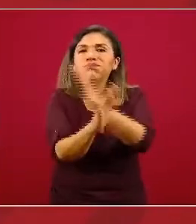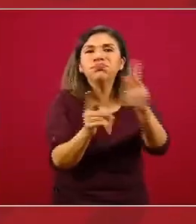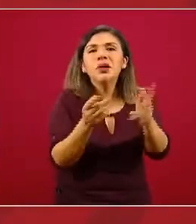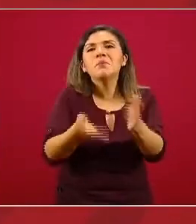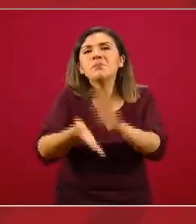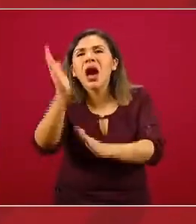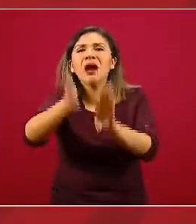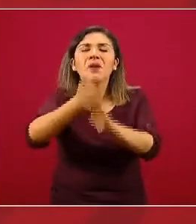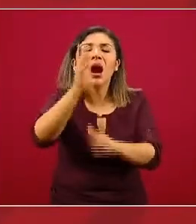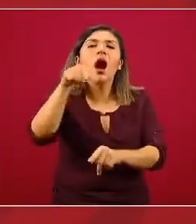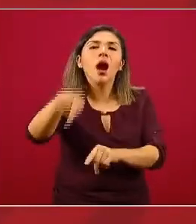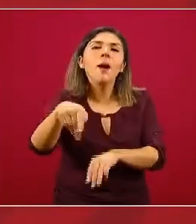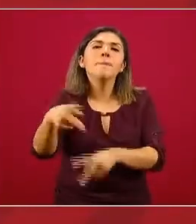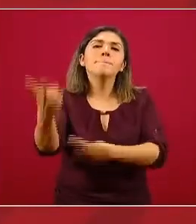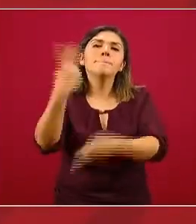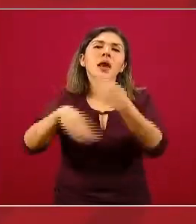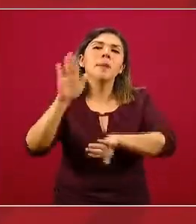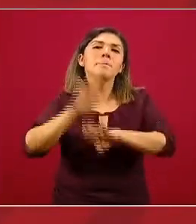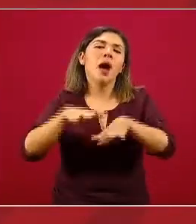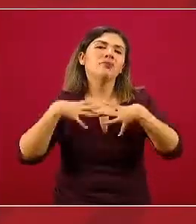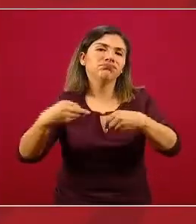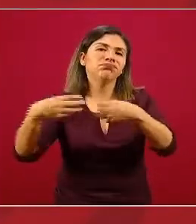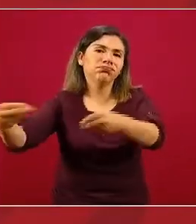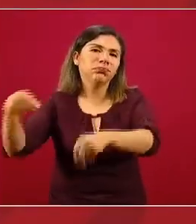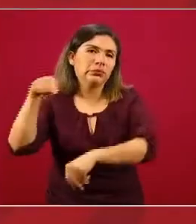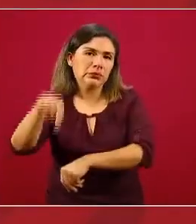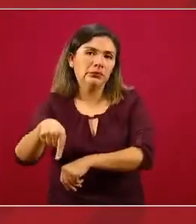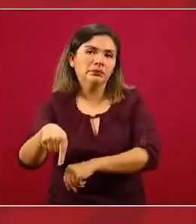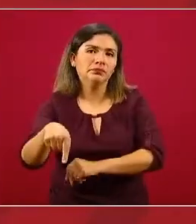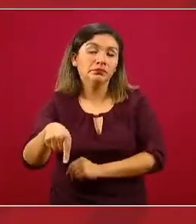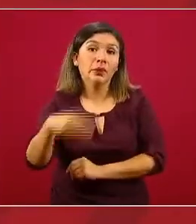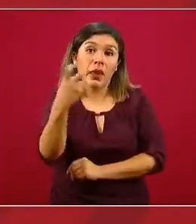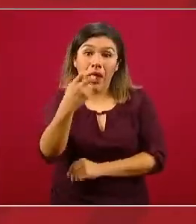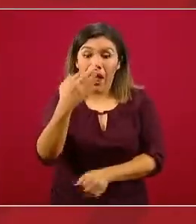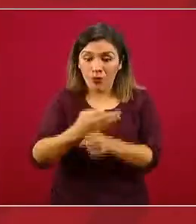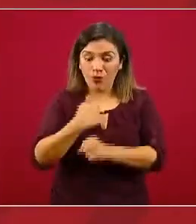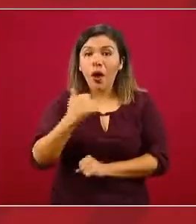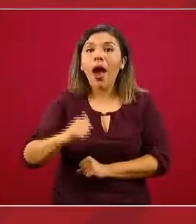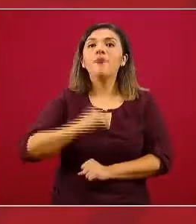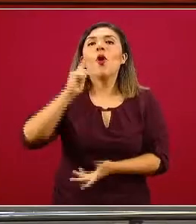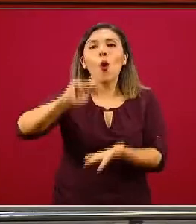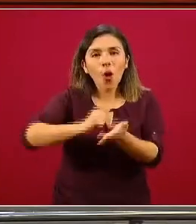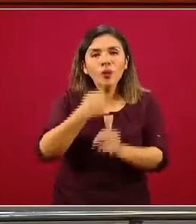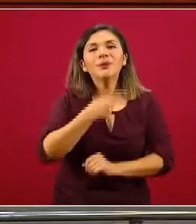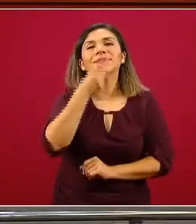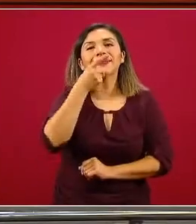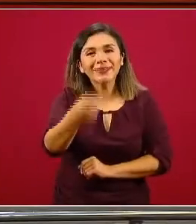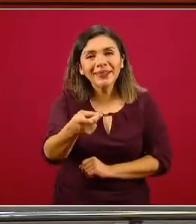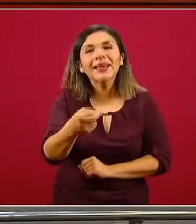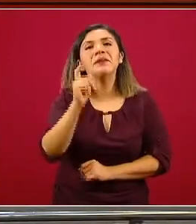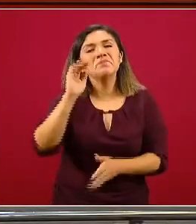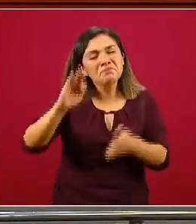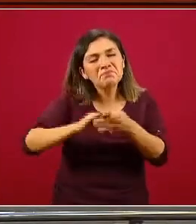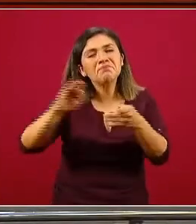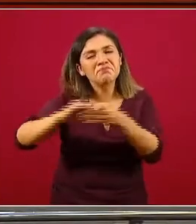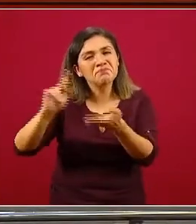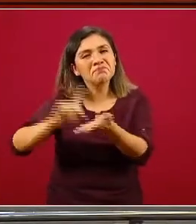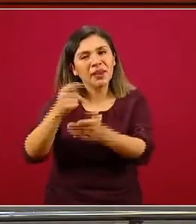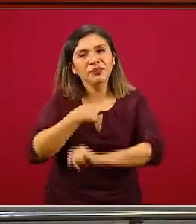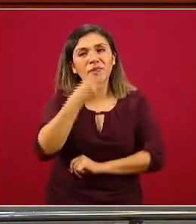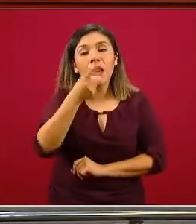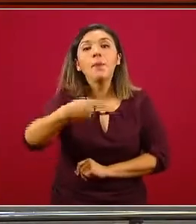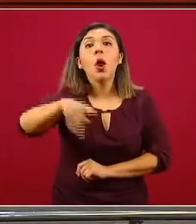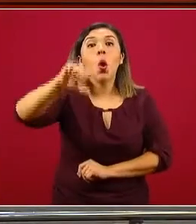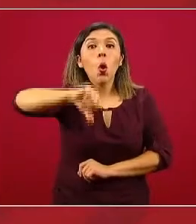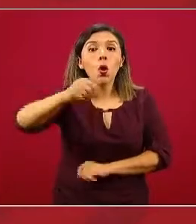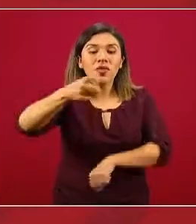mayor será el resurgimiento de los contagios. Y aquí también aprovecho para volver a decir algo que hemos dicho muchas veces, pero